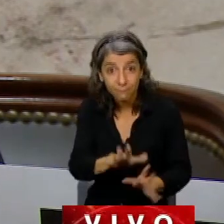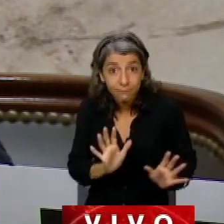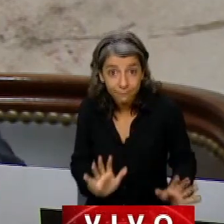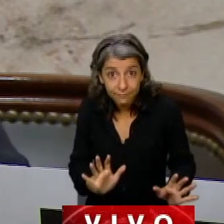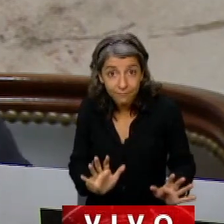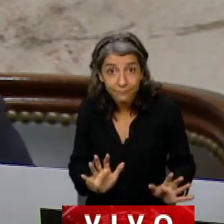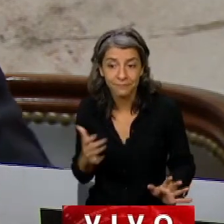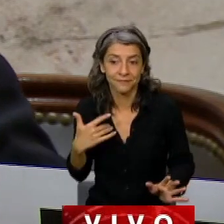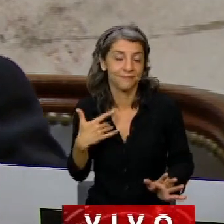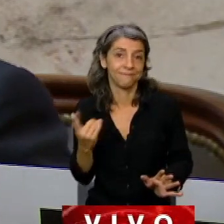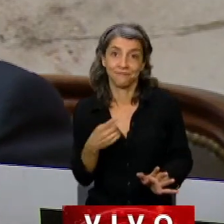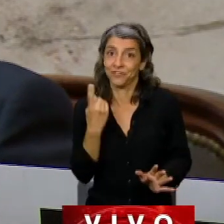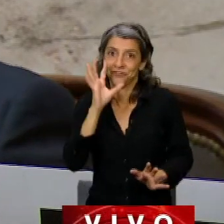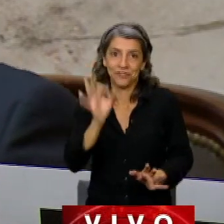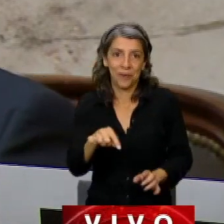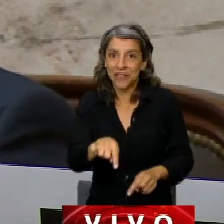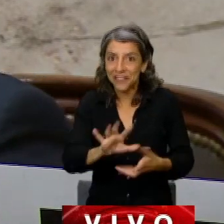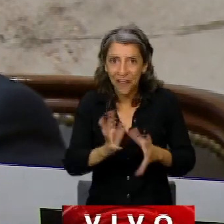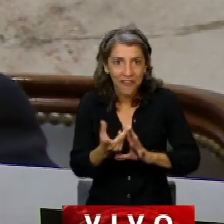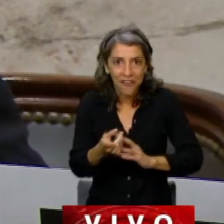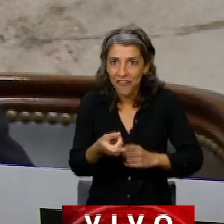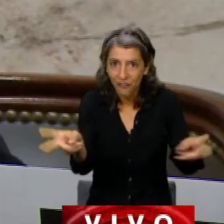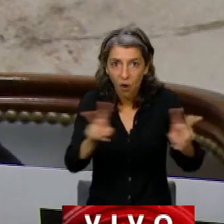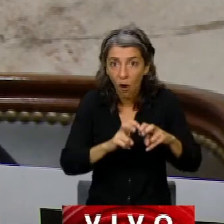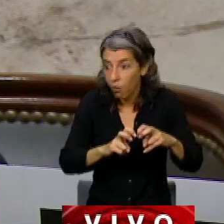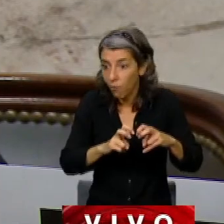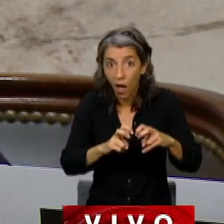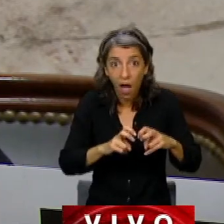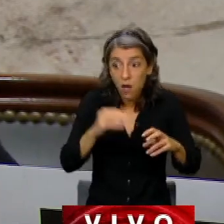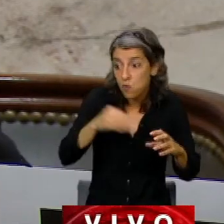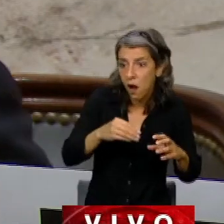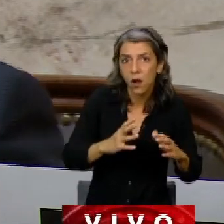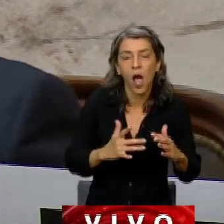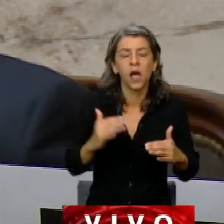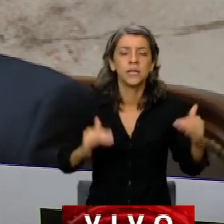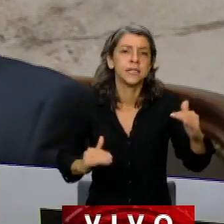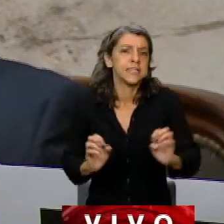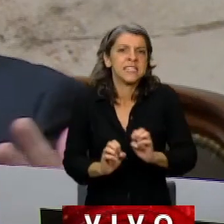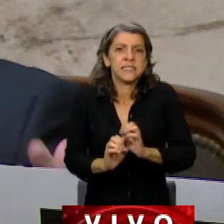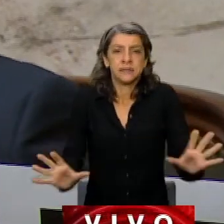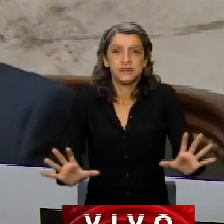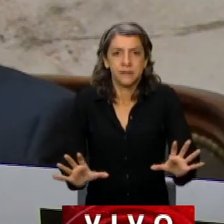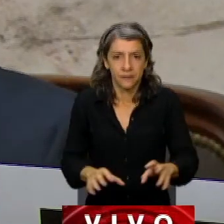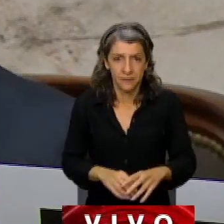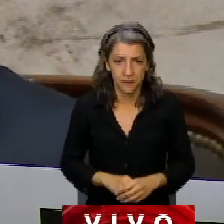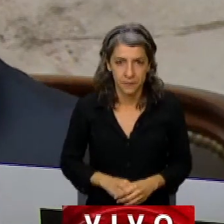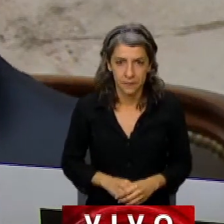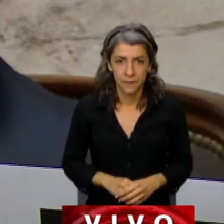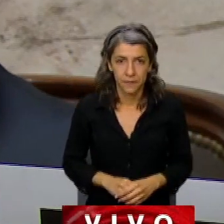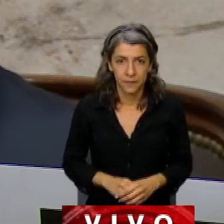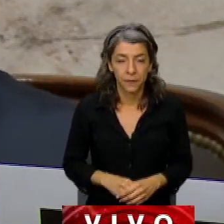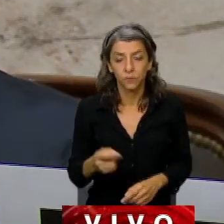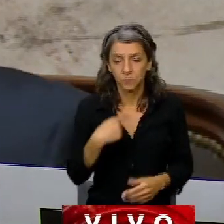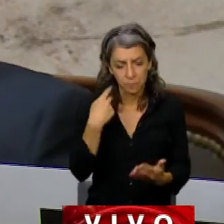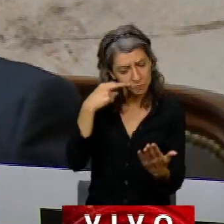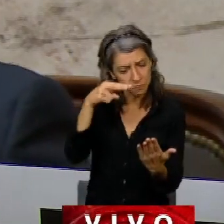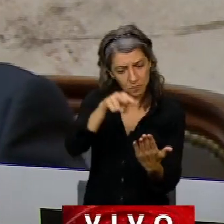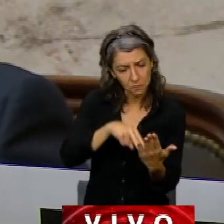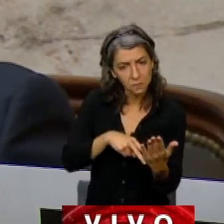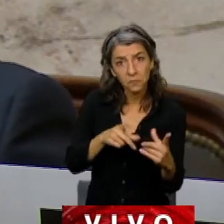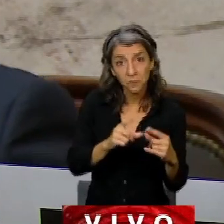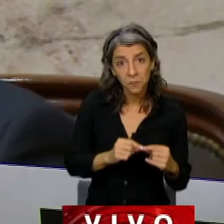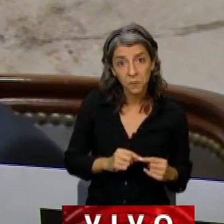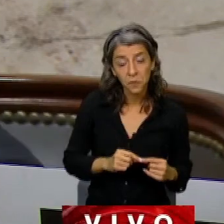fiscal es una aberración. Ahora bien, cuando uno mira los números, el oficialismo dice que no hay